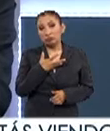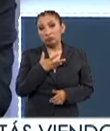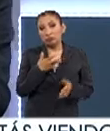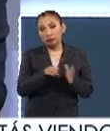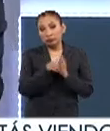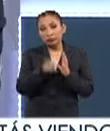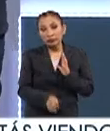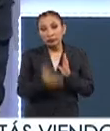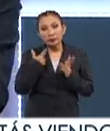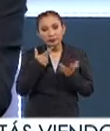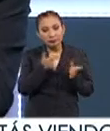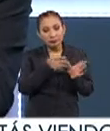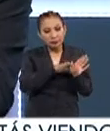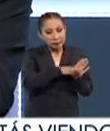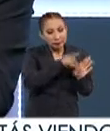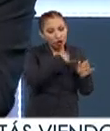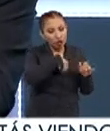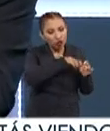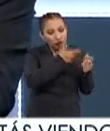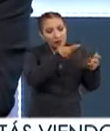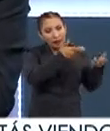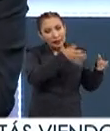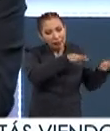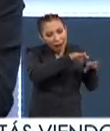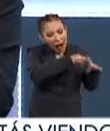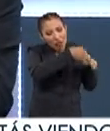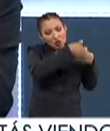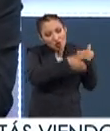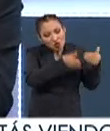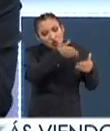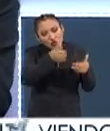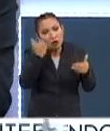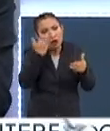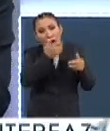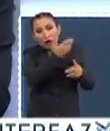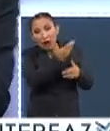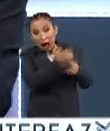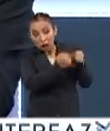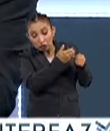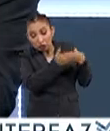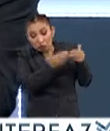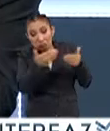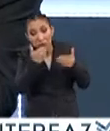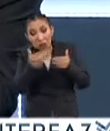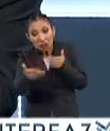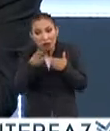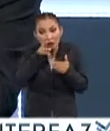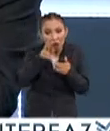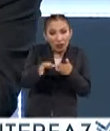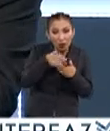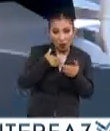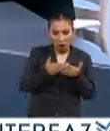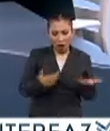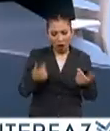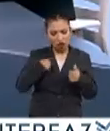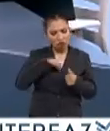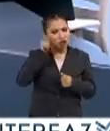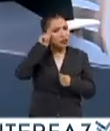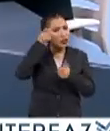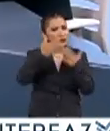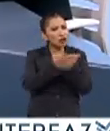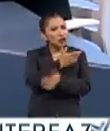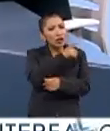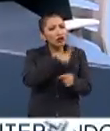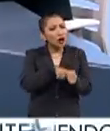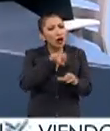digamos, la cosecha de lo que se ha sembrado a lo largo de estos últimos años. ¿Por qué hablamos de que hoy somos un Servicio